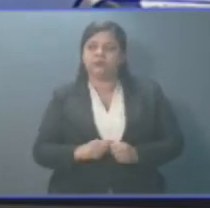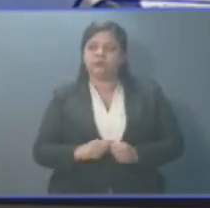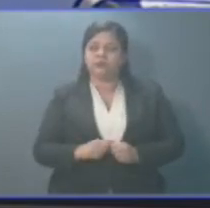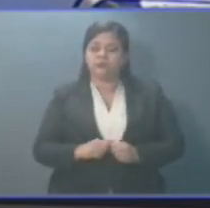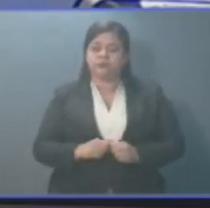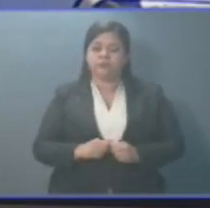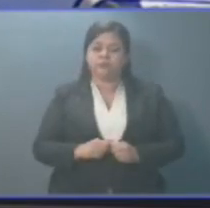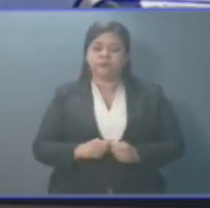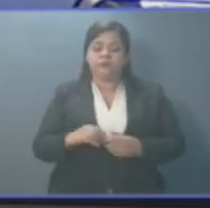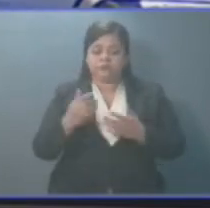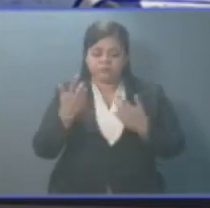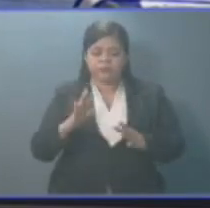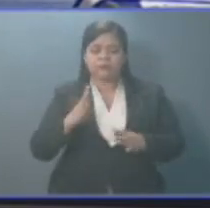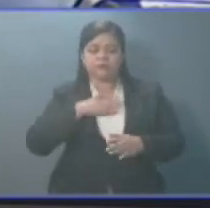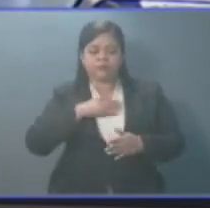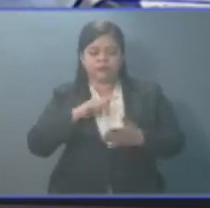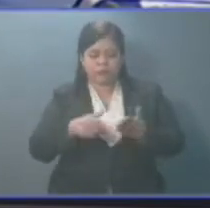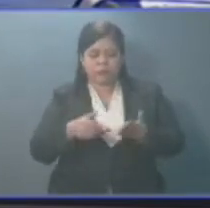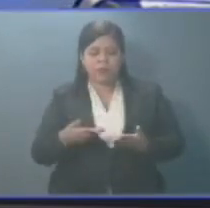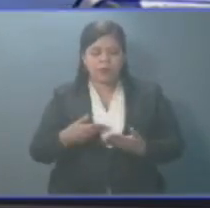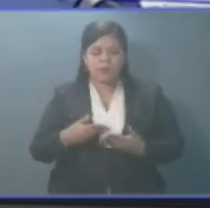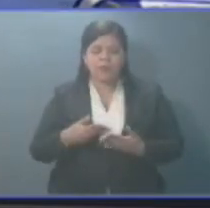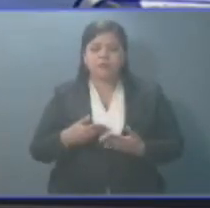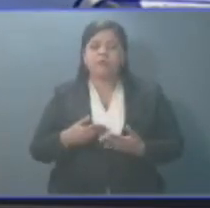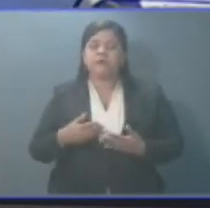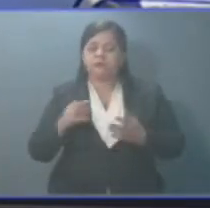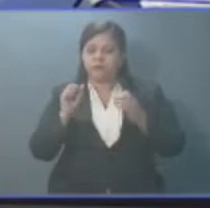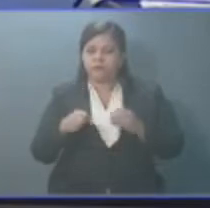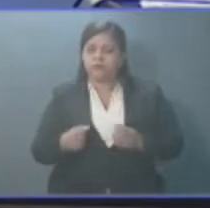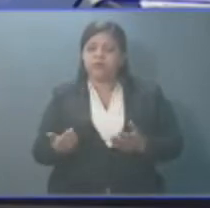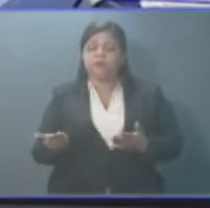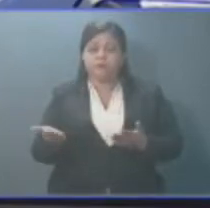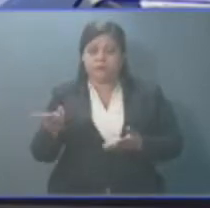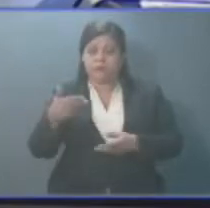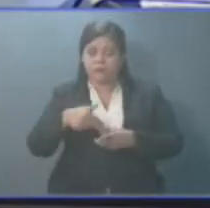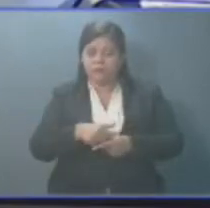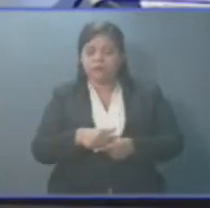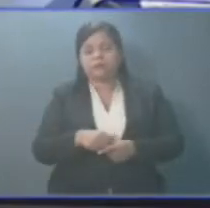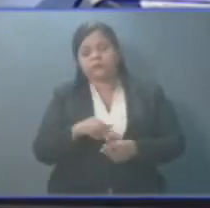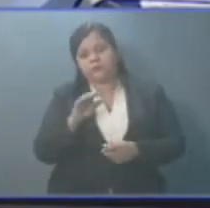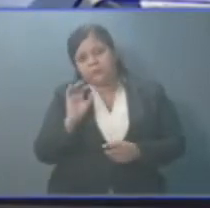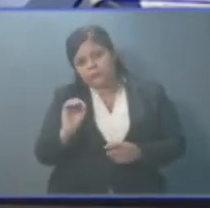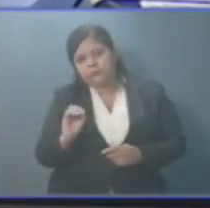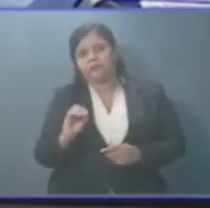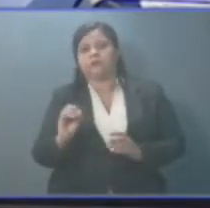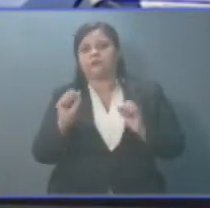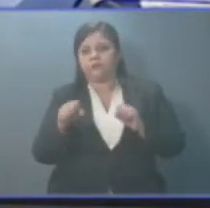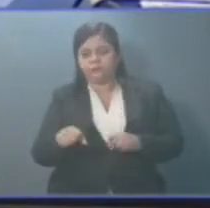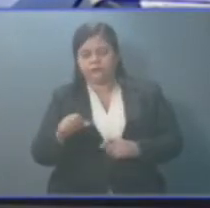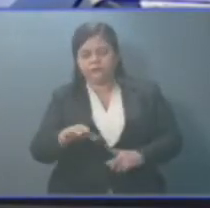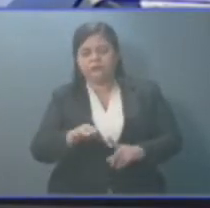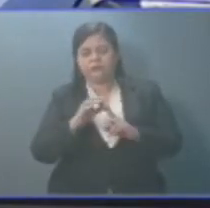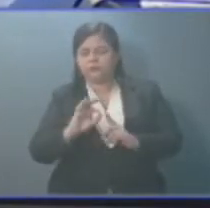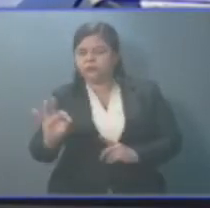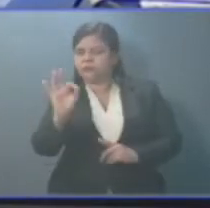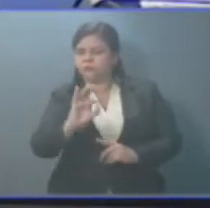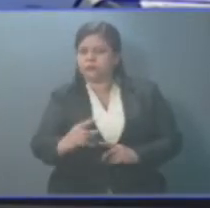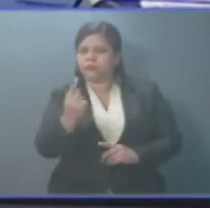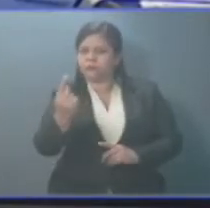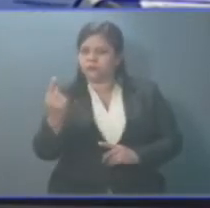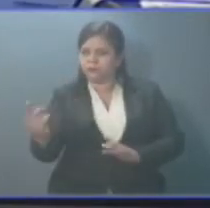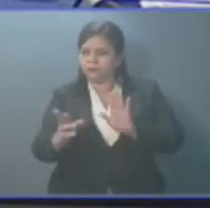los cuales se tiene derecho de formar parte o elegir entre ellos sus mejores elementos